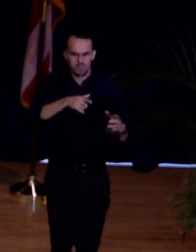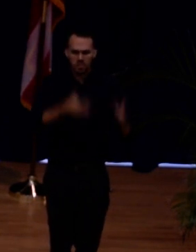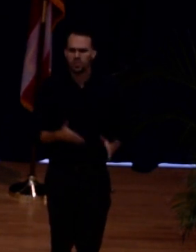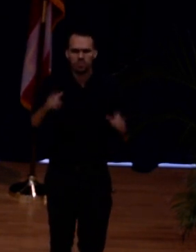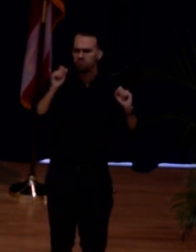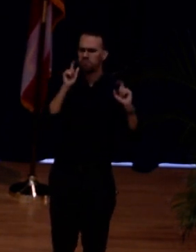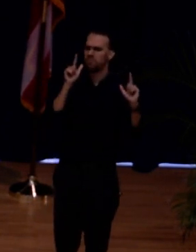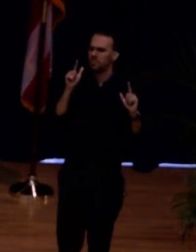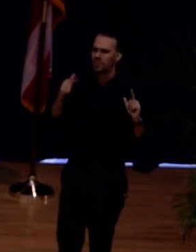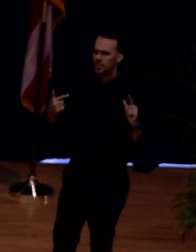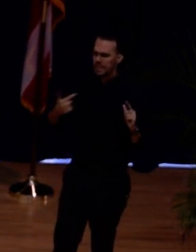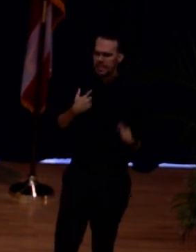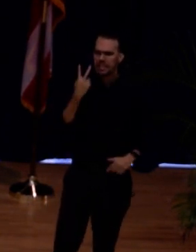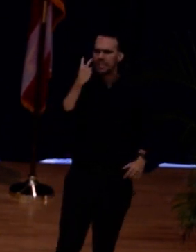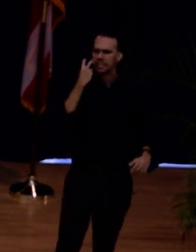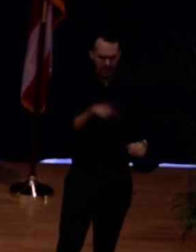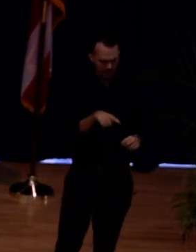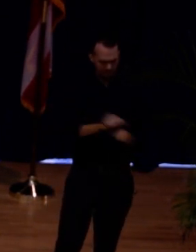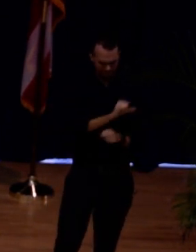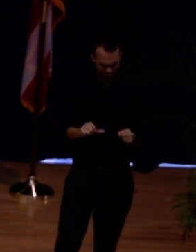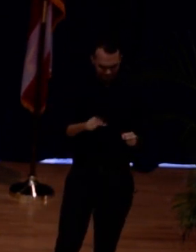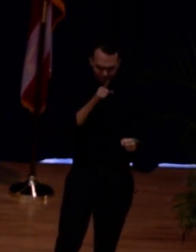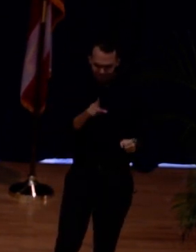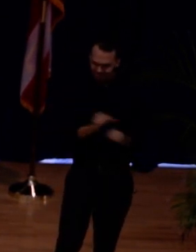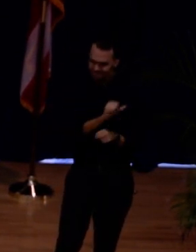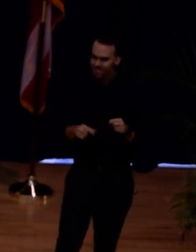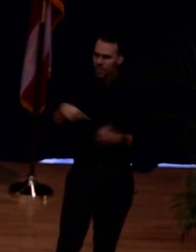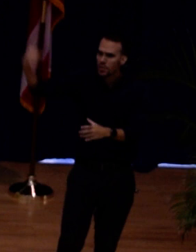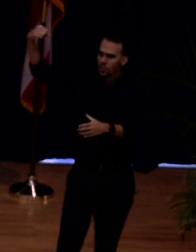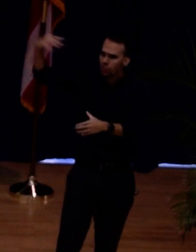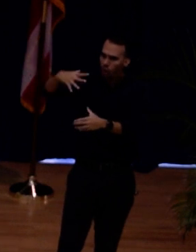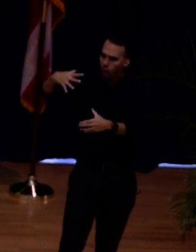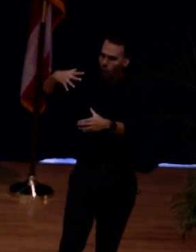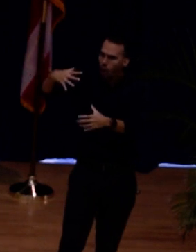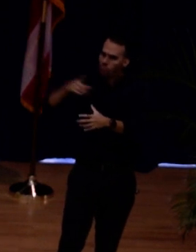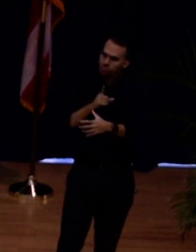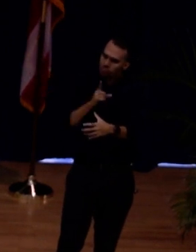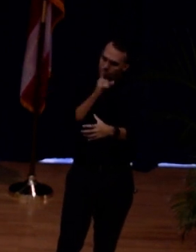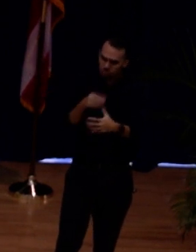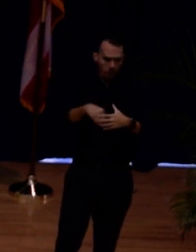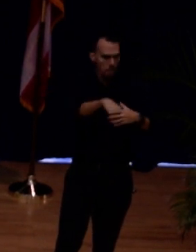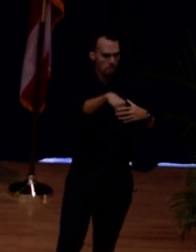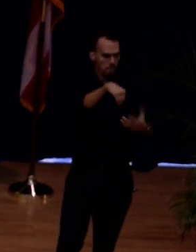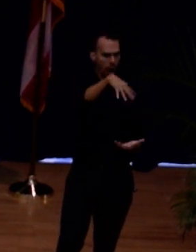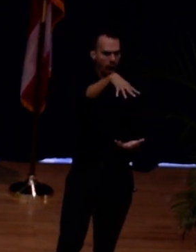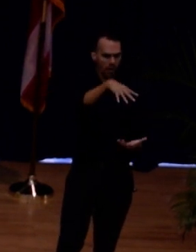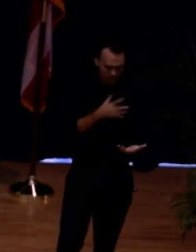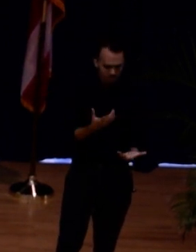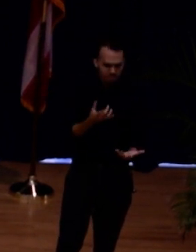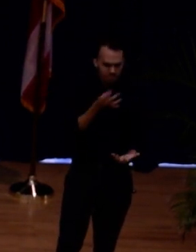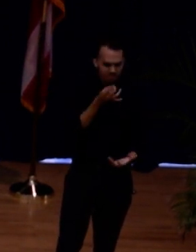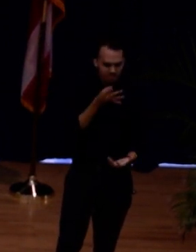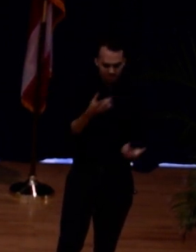me dijo, wow, yo no pensaba que esto iba a funcionar, yo no pensaba que poner eso en el sol iba realmente a prender esta lámpara, ¿verdad?